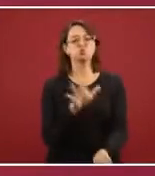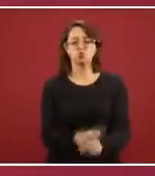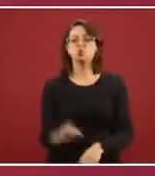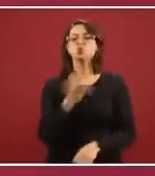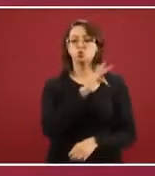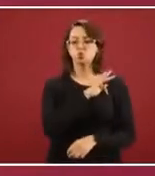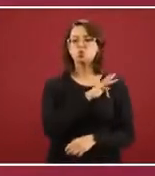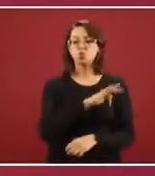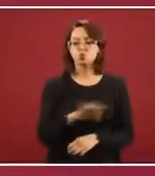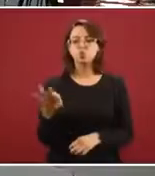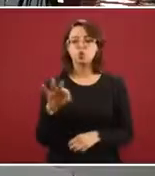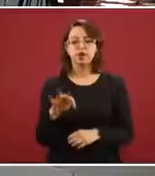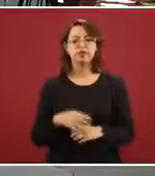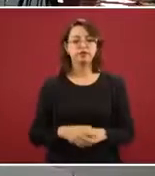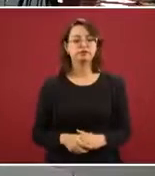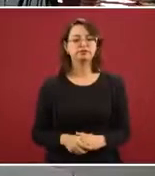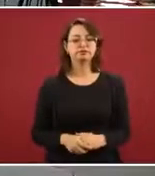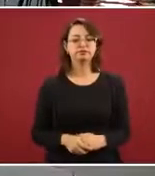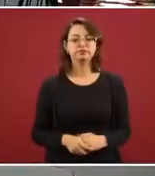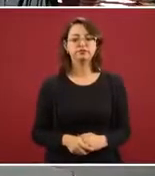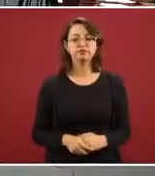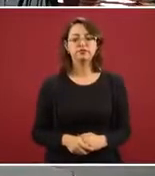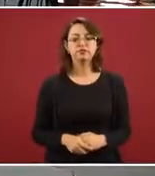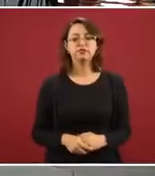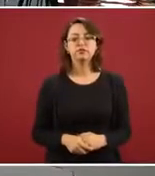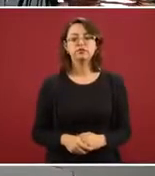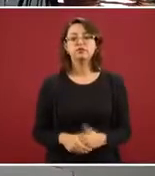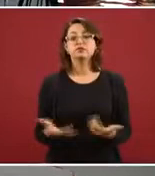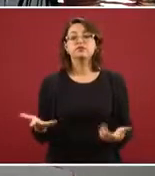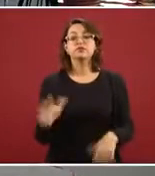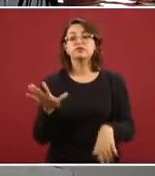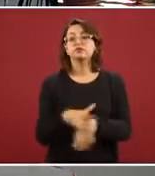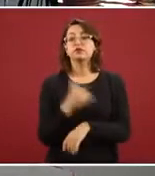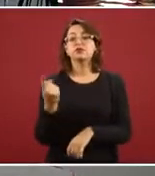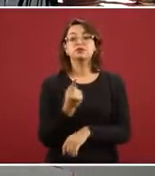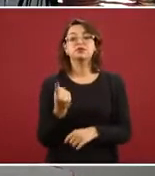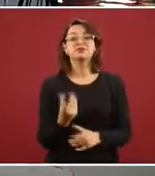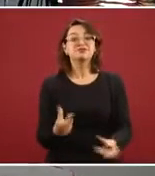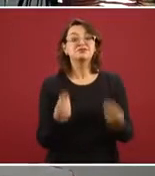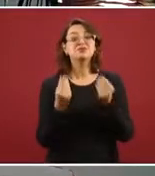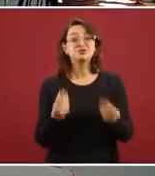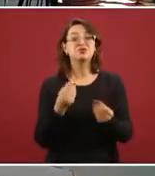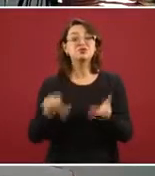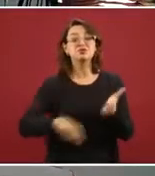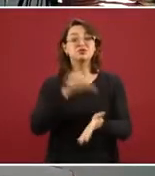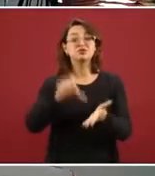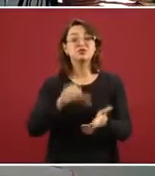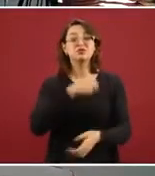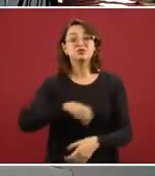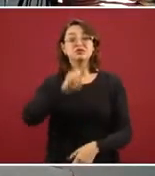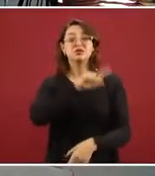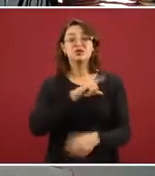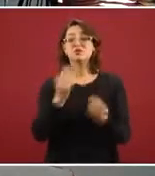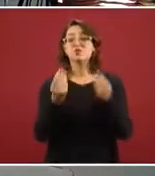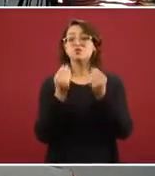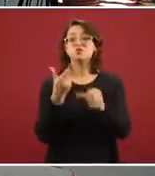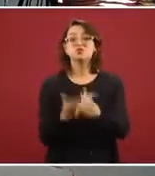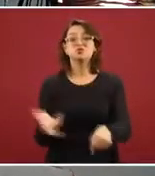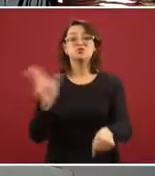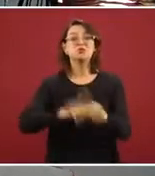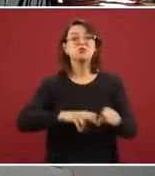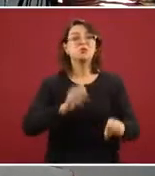indispensable necesaria porque son muchos los centros de salud los hospitales no